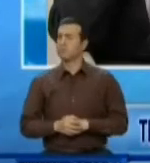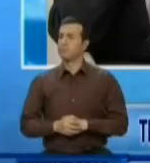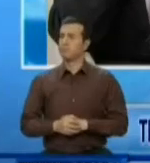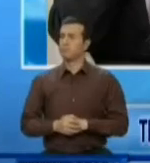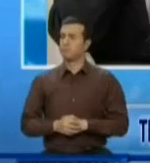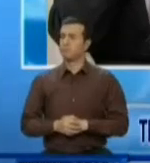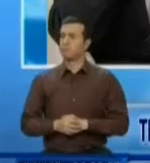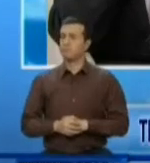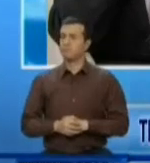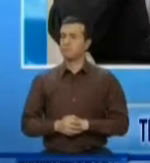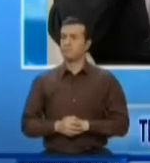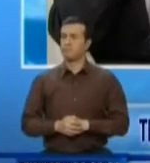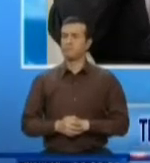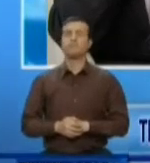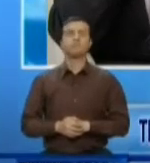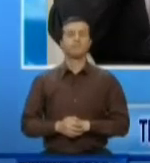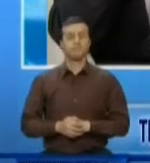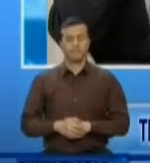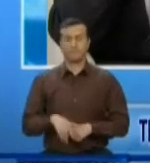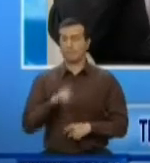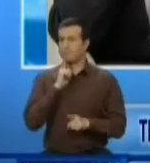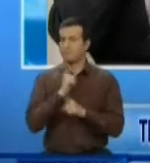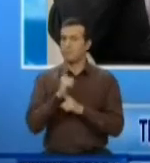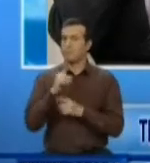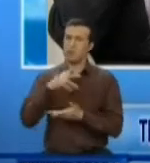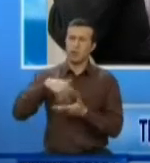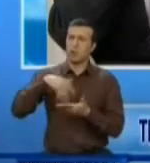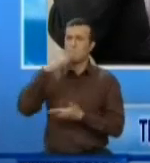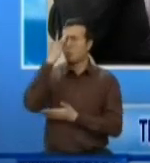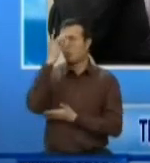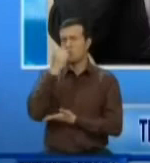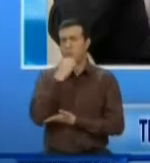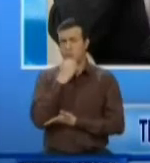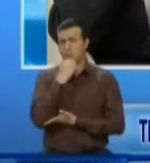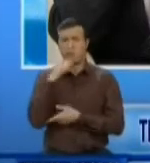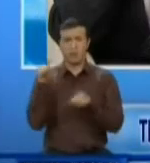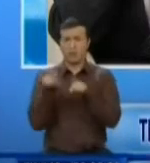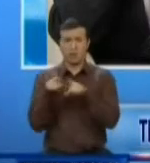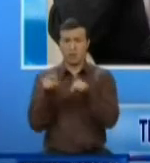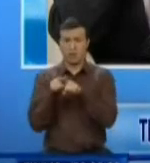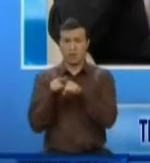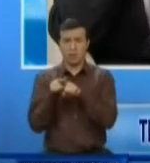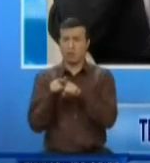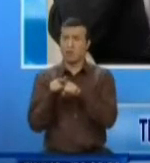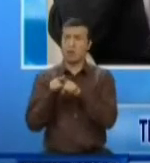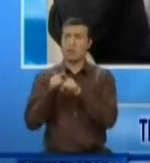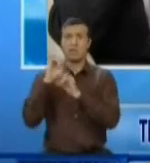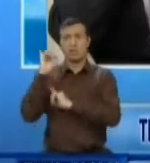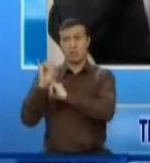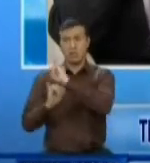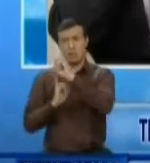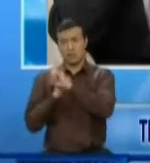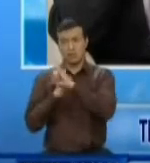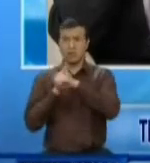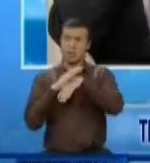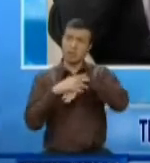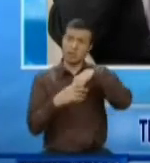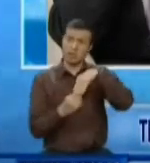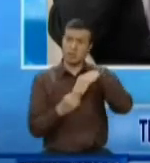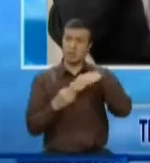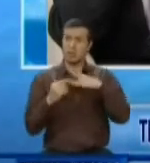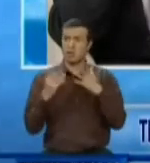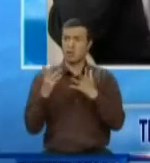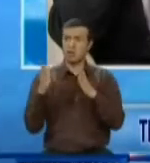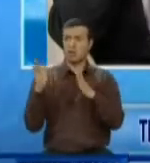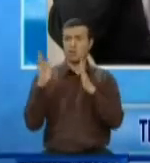bueno tenemos exactamente la misma duda porque él si son algo parecido al arbitraje internacional regional se lo quiere dirigir